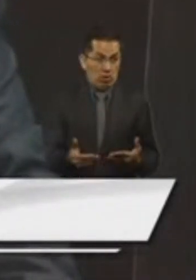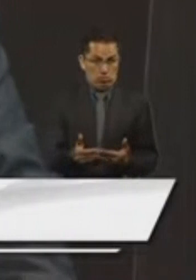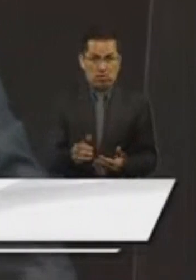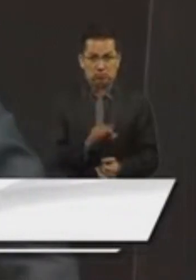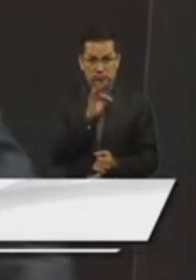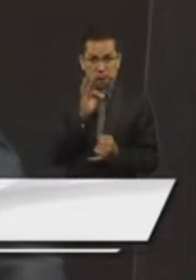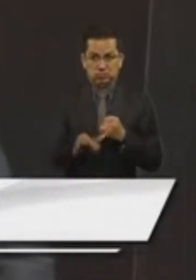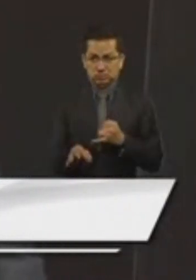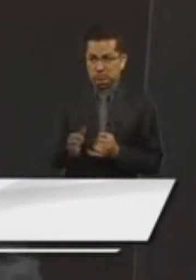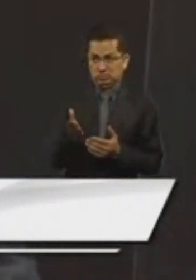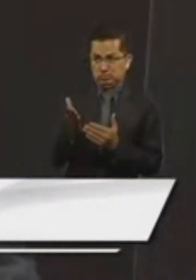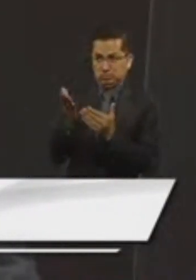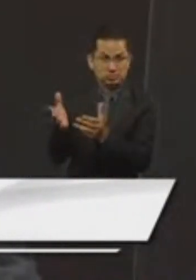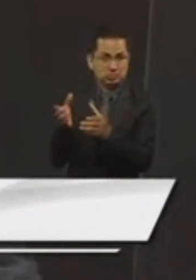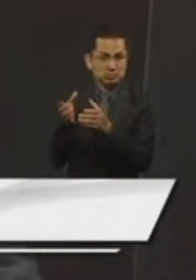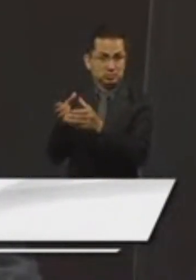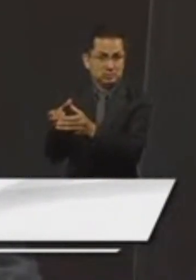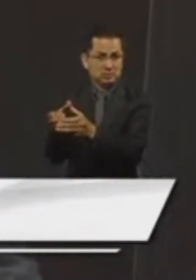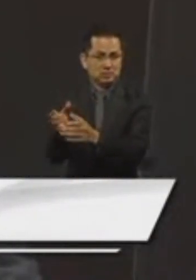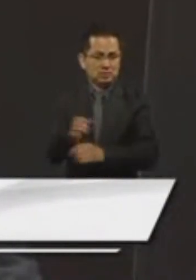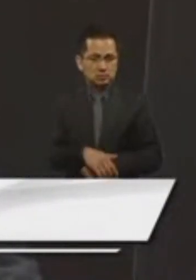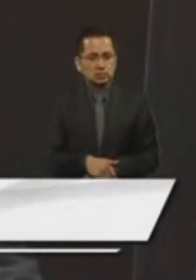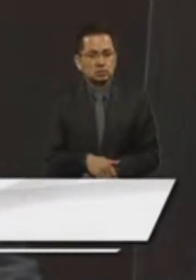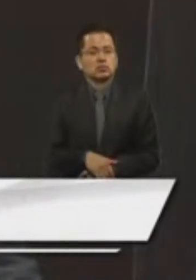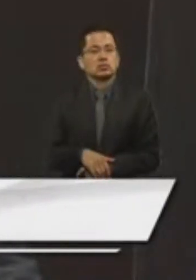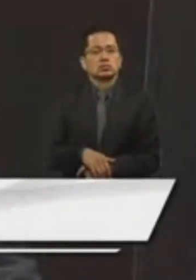hemos luchado por tener un presidente